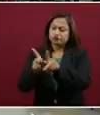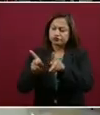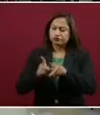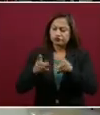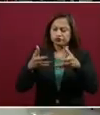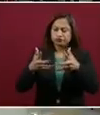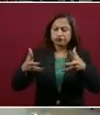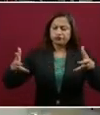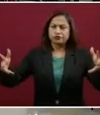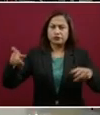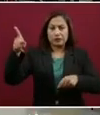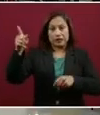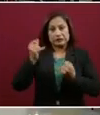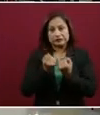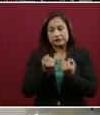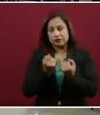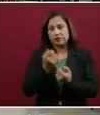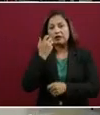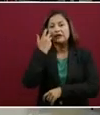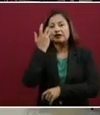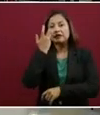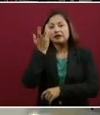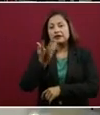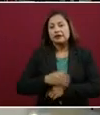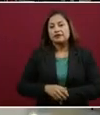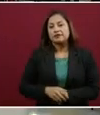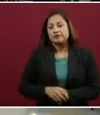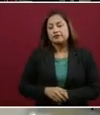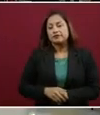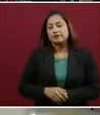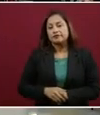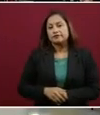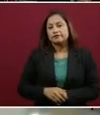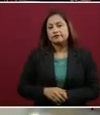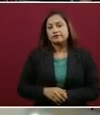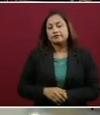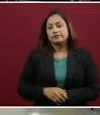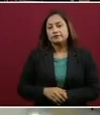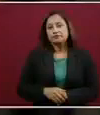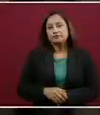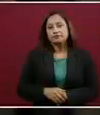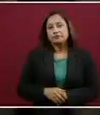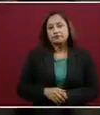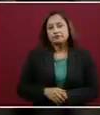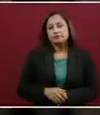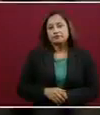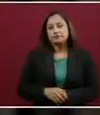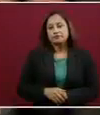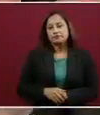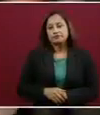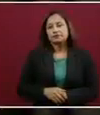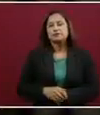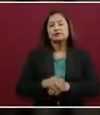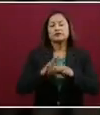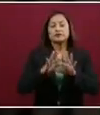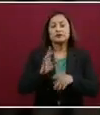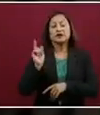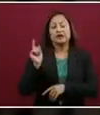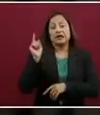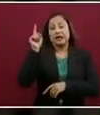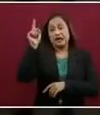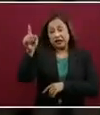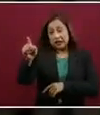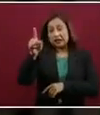y cambiaría la visión de la plaza de la Revolución que hay ahí, que ha sido